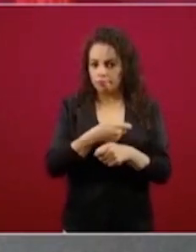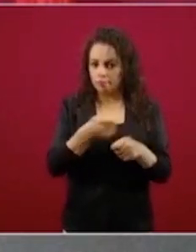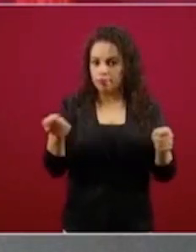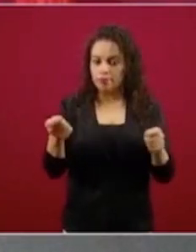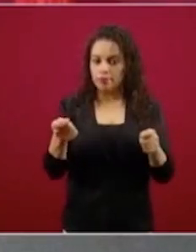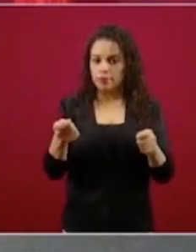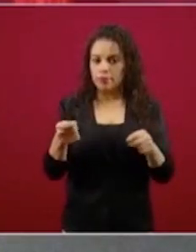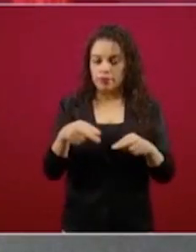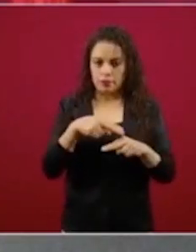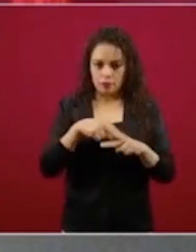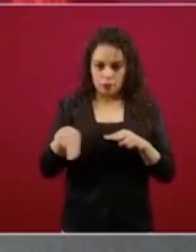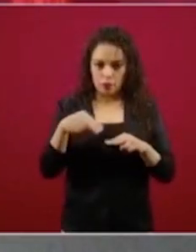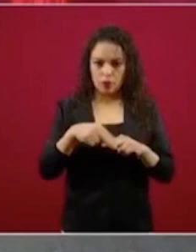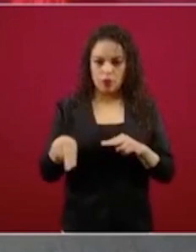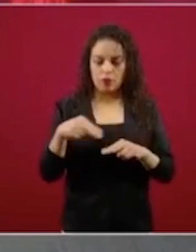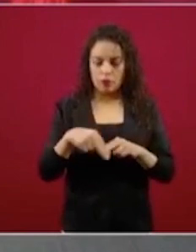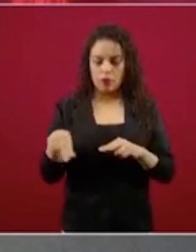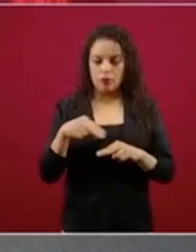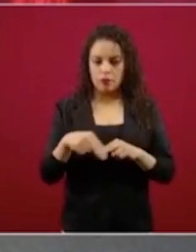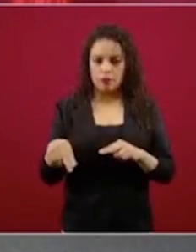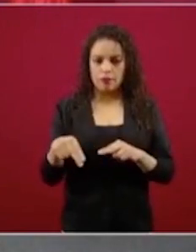boletos, todavía no